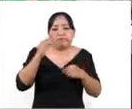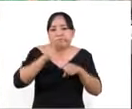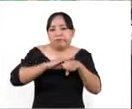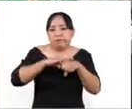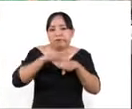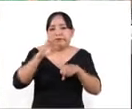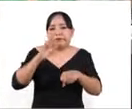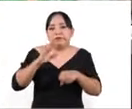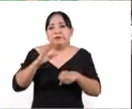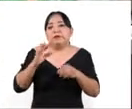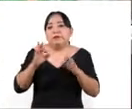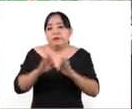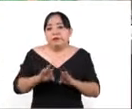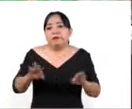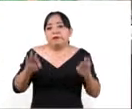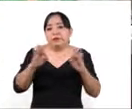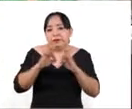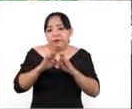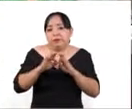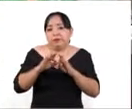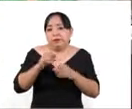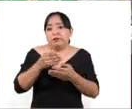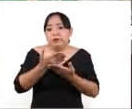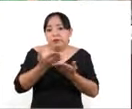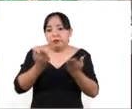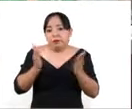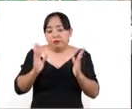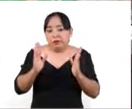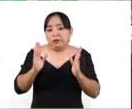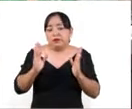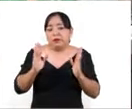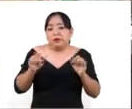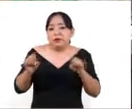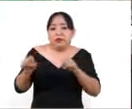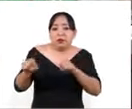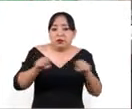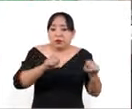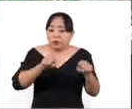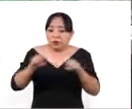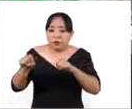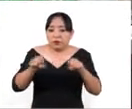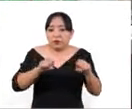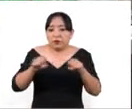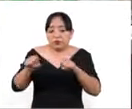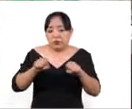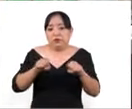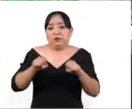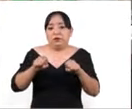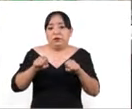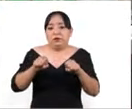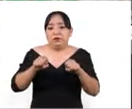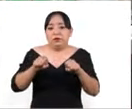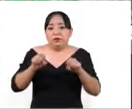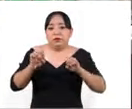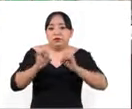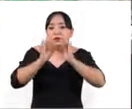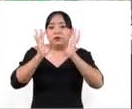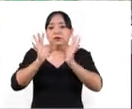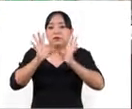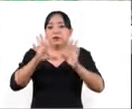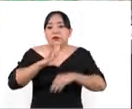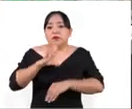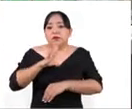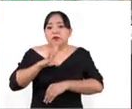muy importante que ustedes sepan lo siguiente. En el momento que hay un sismo, hay 3 esquemas, digamos, de revisión